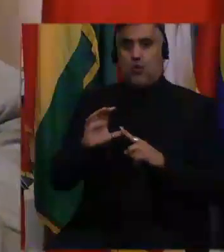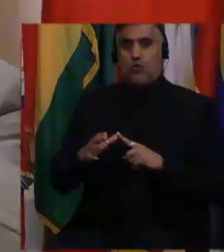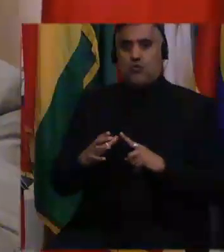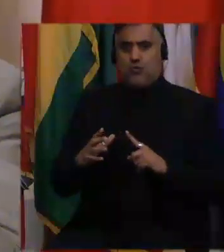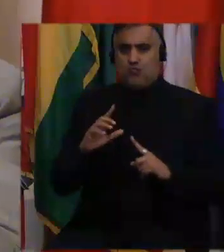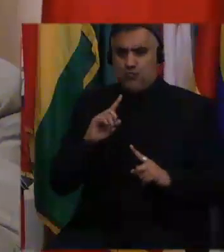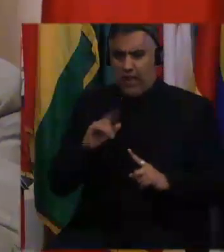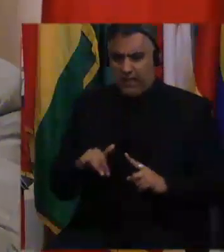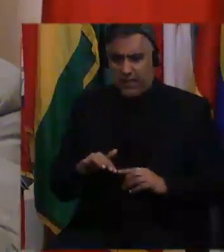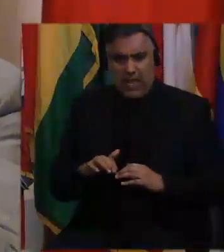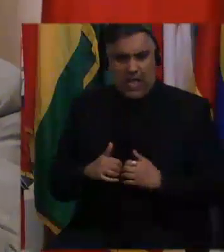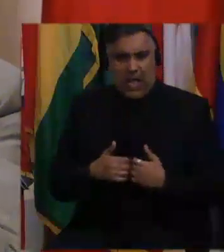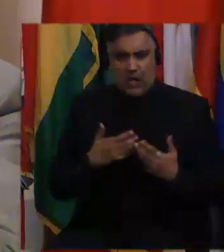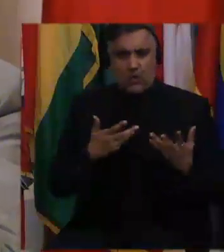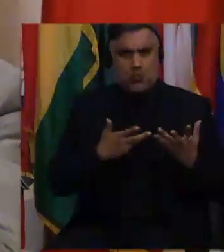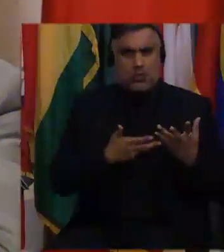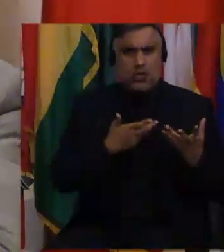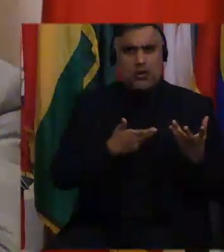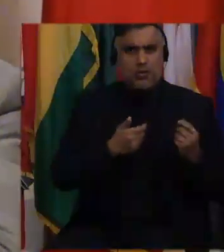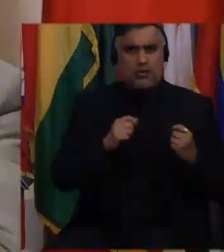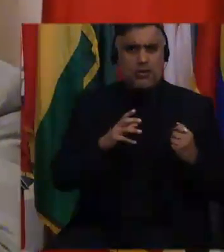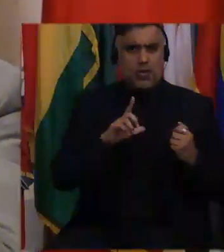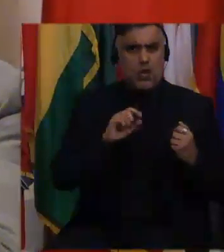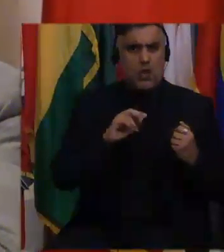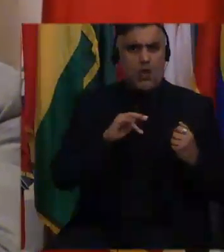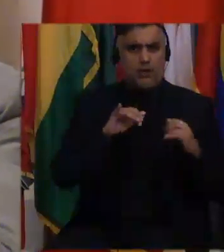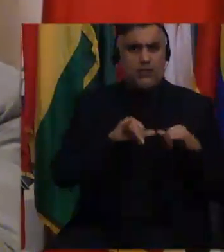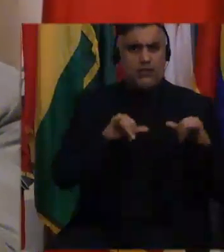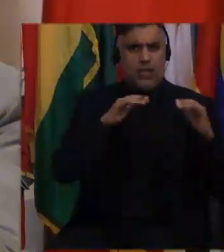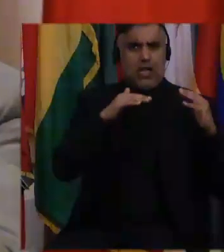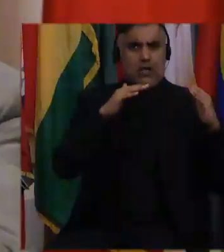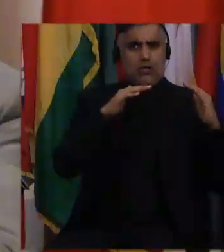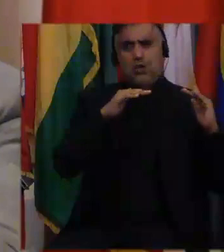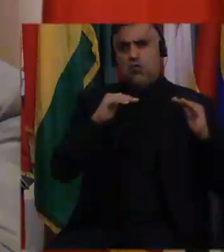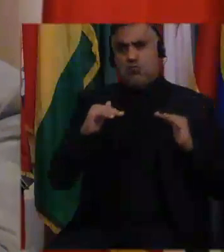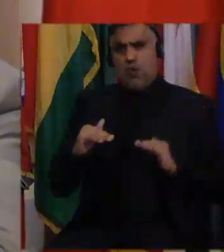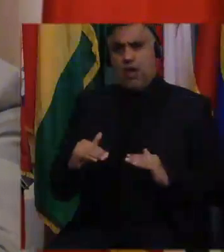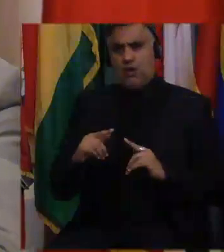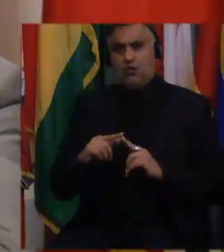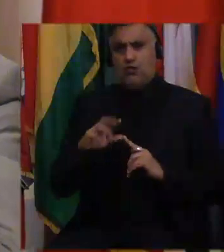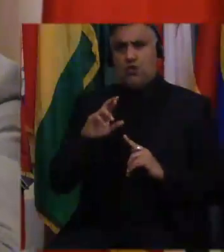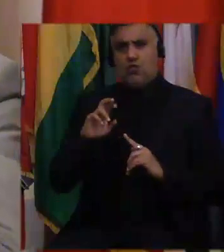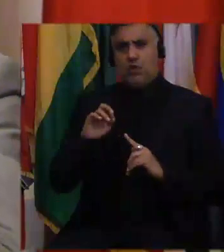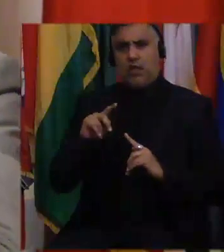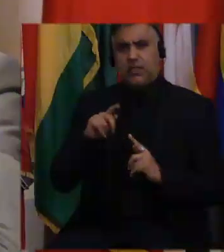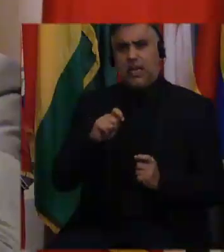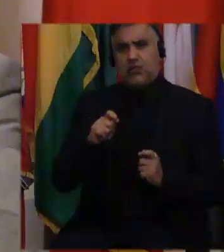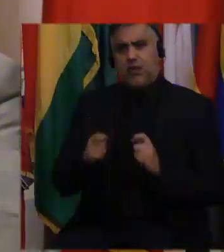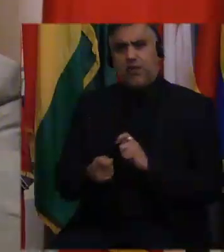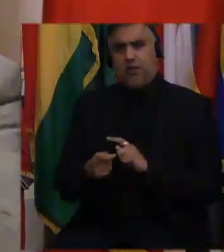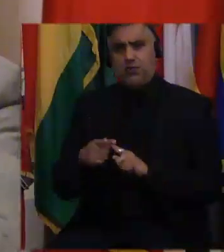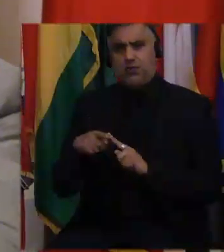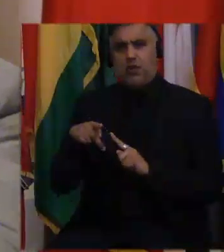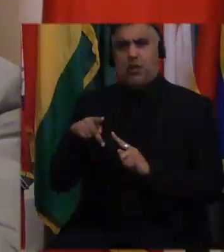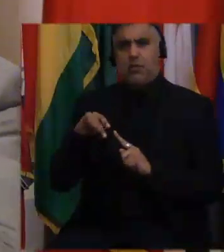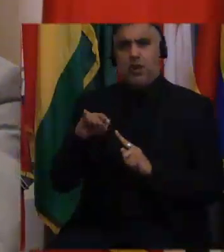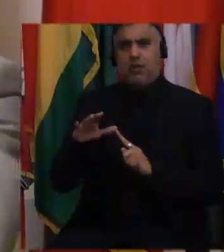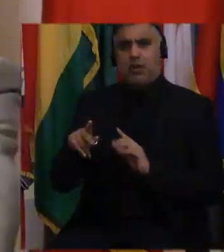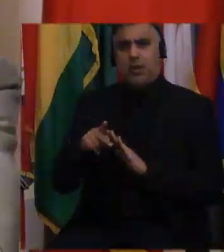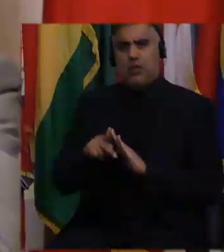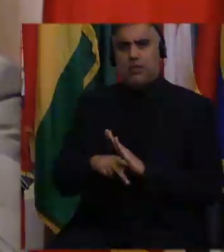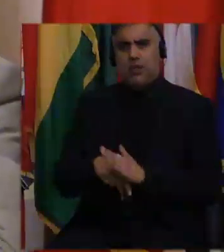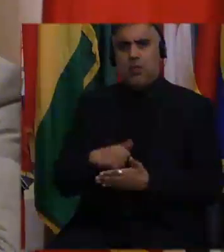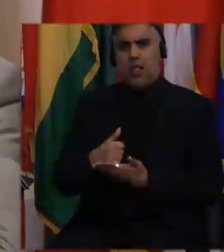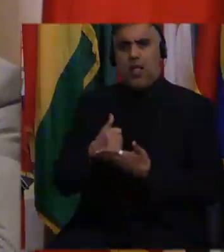altos estándares e intentar transformarlos en políticas públicas reales que van a ayudar a o avanzar o